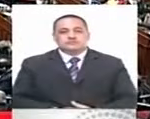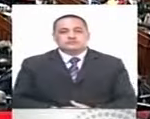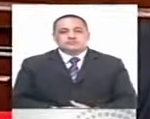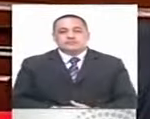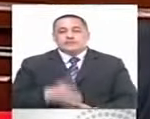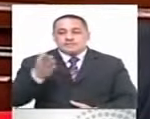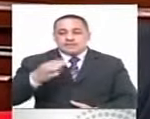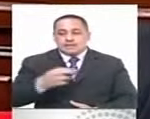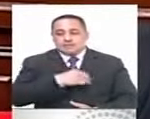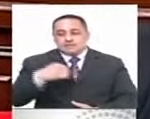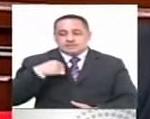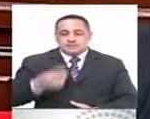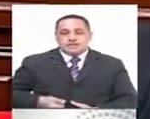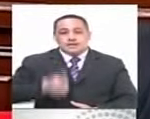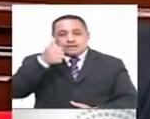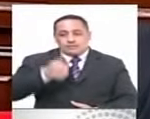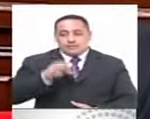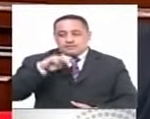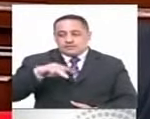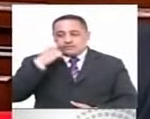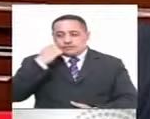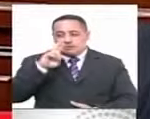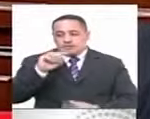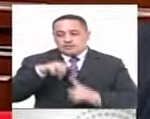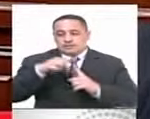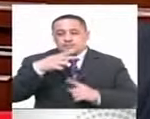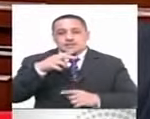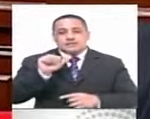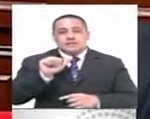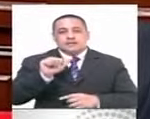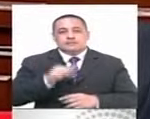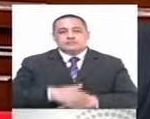de la Premier Mirta Vázquez,